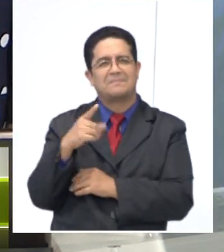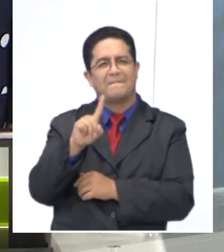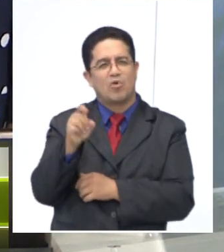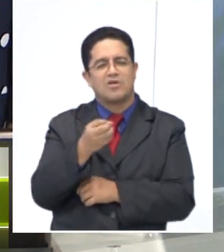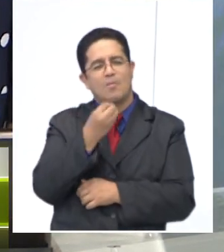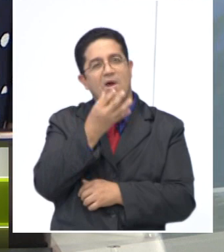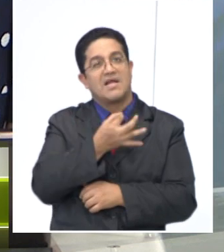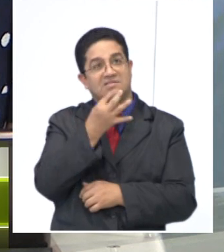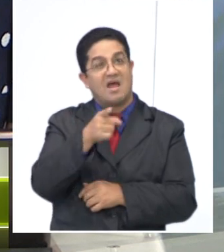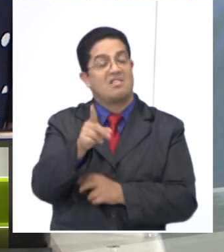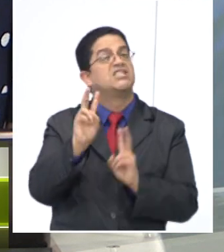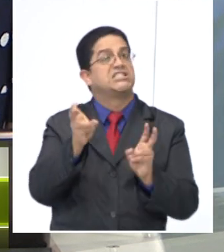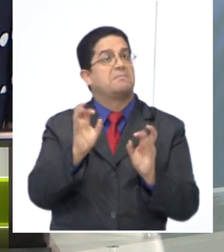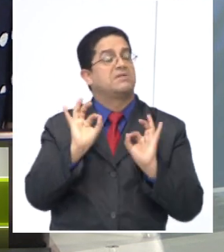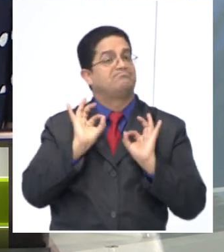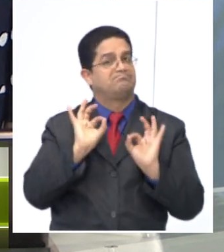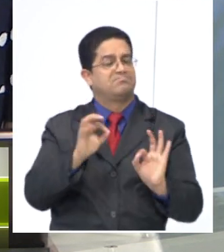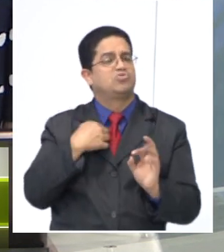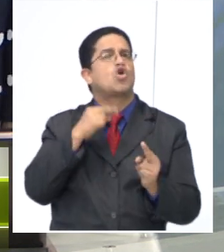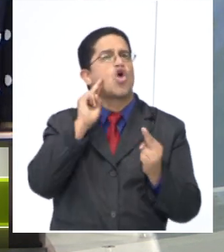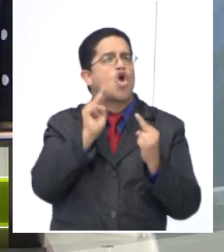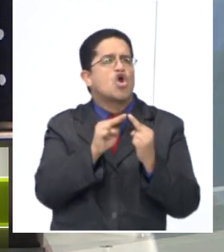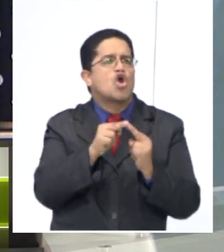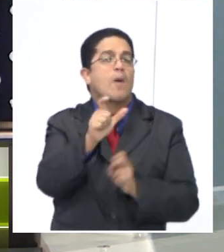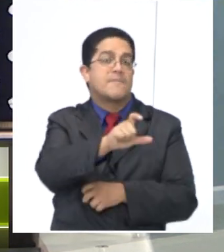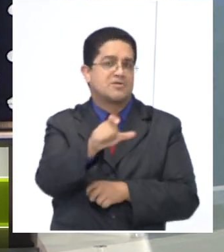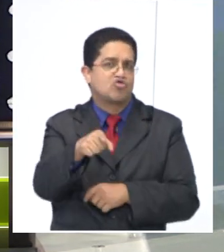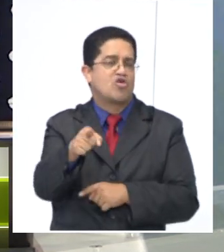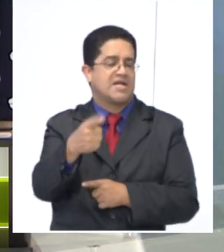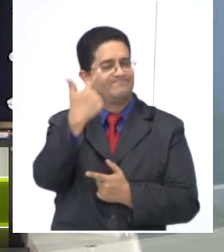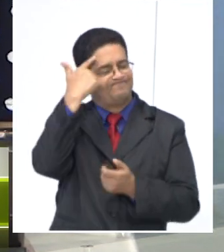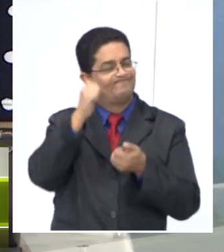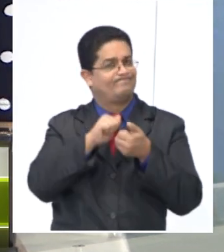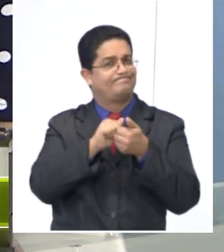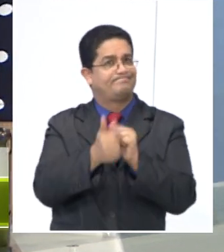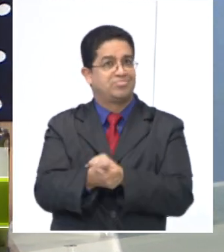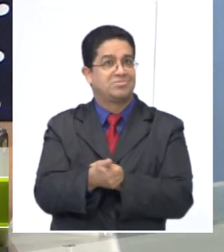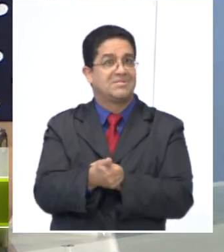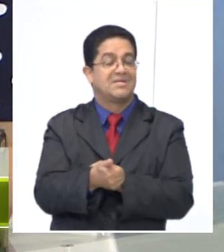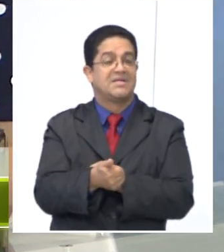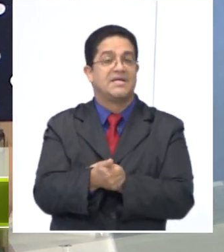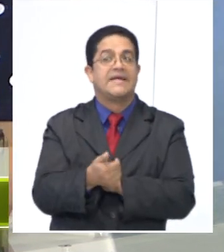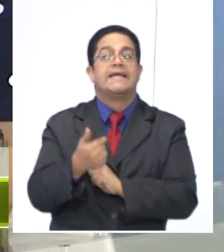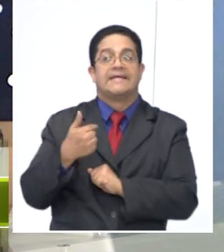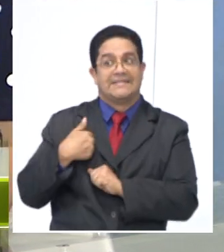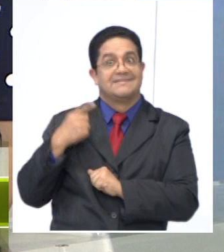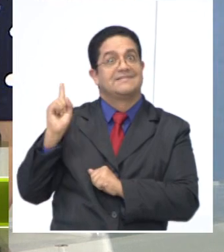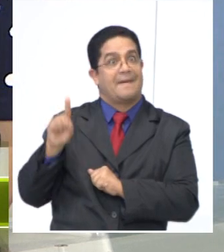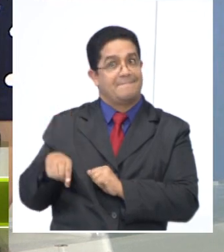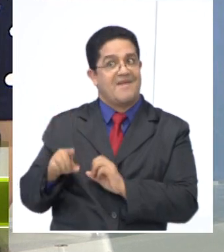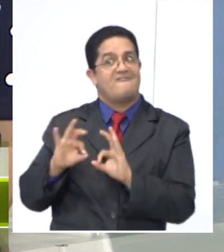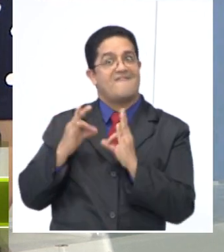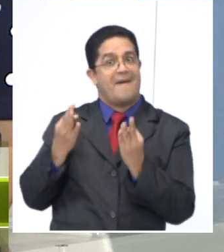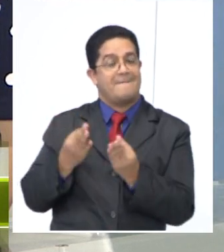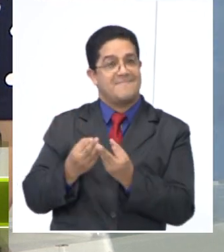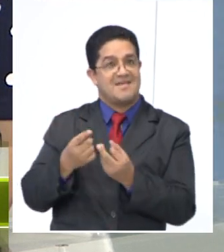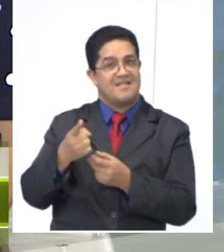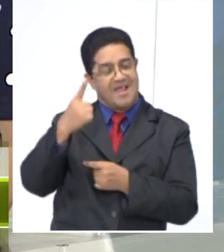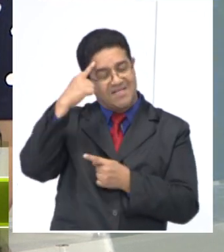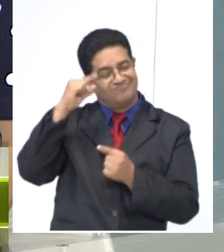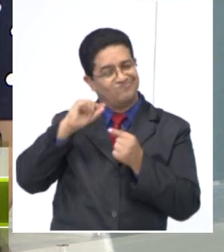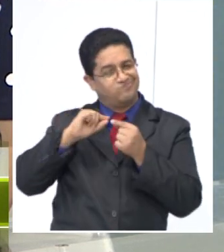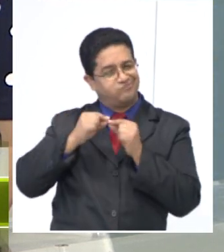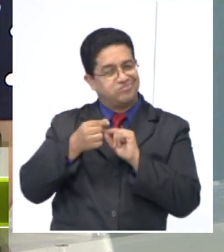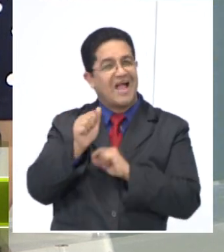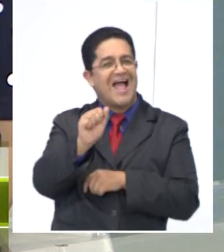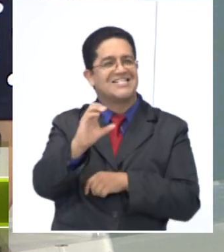tardes, maravilloso tema, conozco personas sufriendo mucho de esta enfermedad e incluso he tenido familiares fallecidos por neurismas y